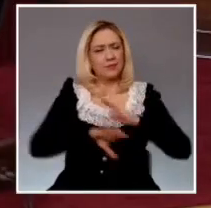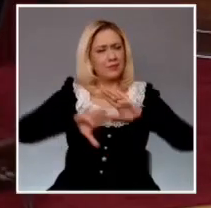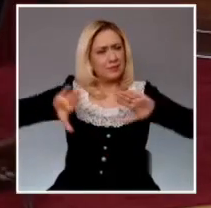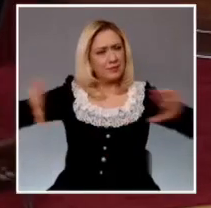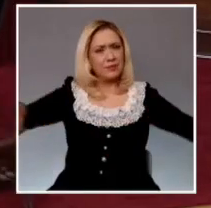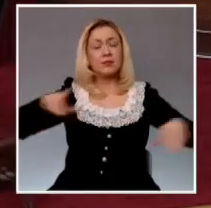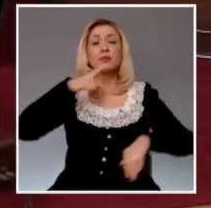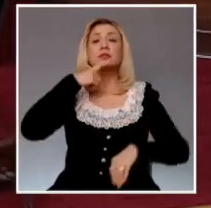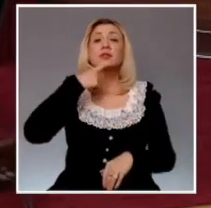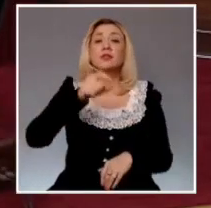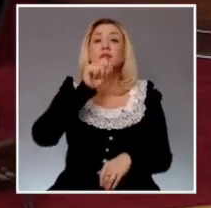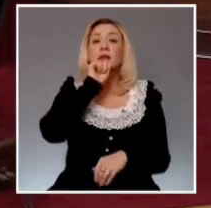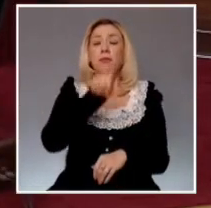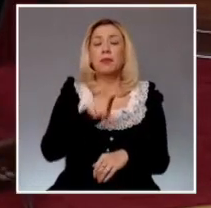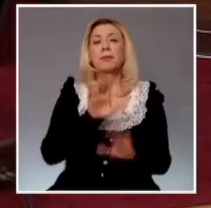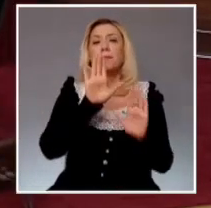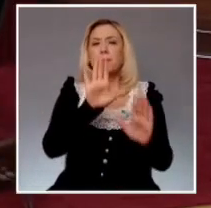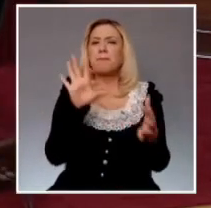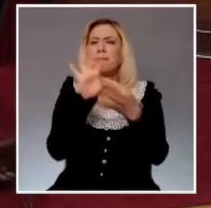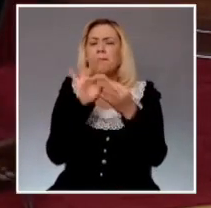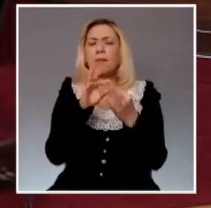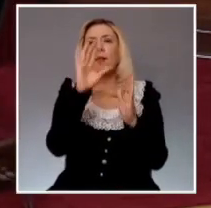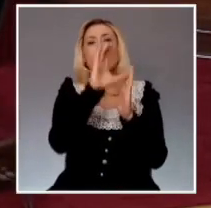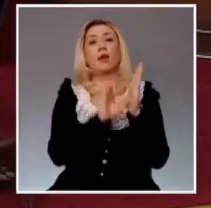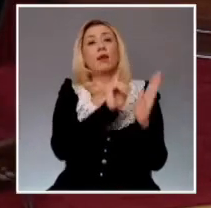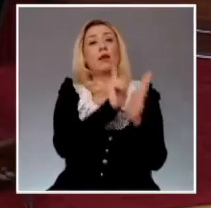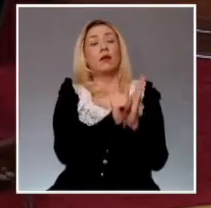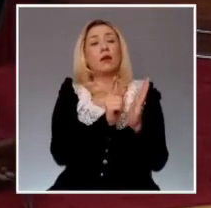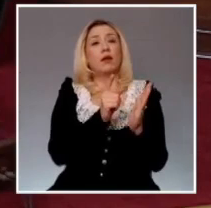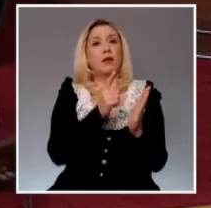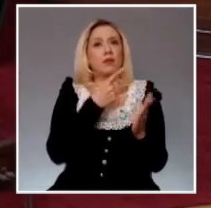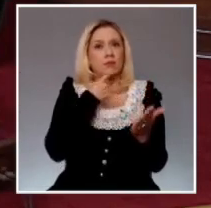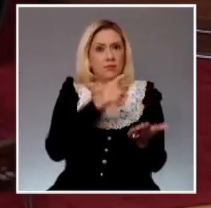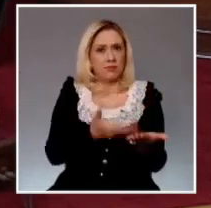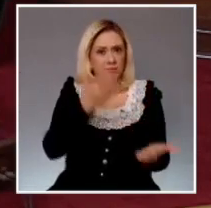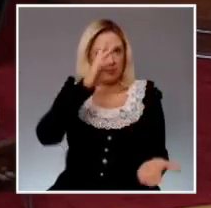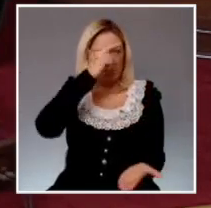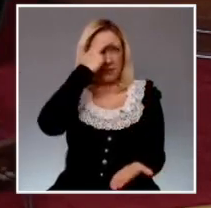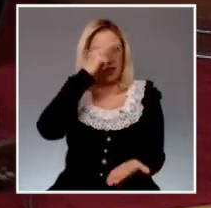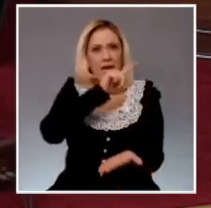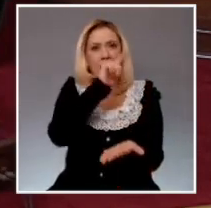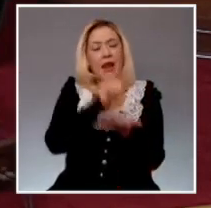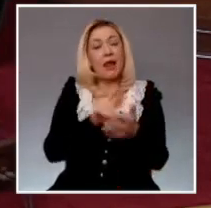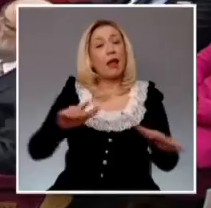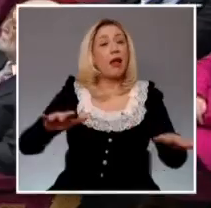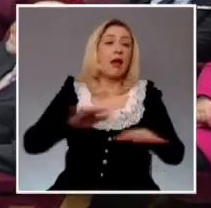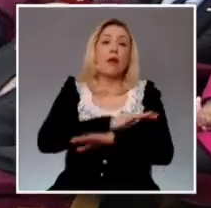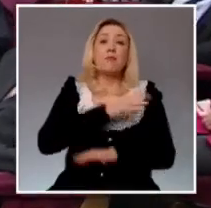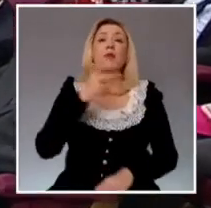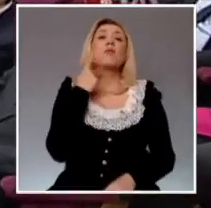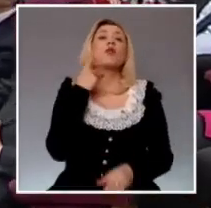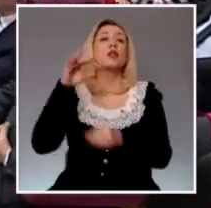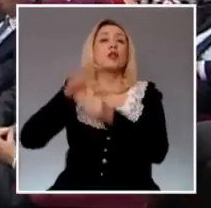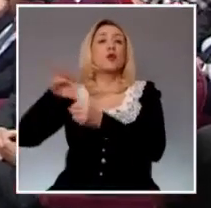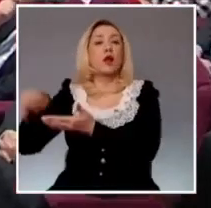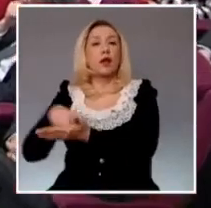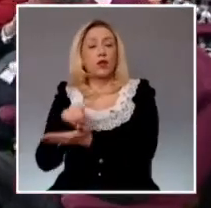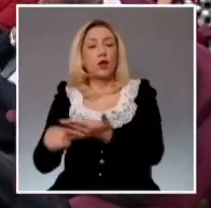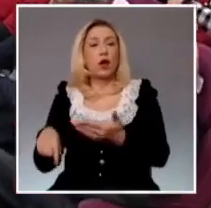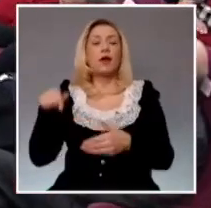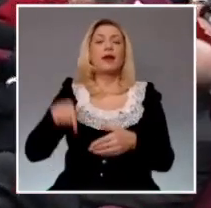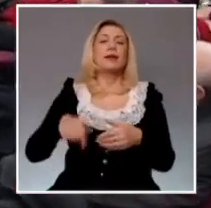de inconstitucionalidad contra 2 decretos que reformaron leyes en materia político-electoral y que el Pleno invalidó